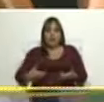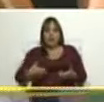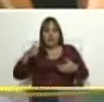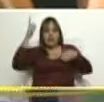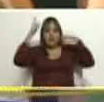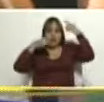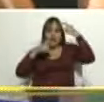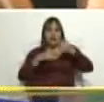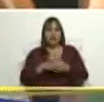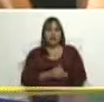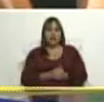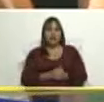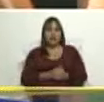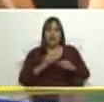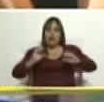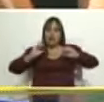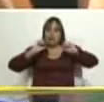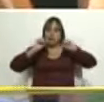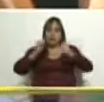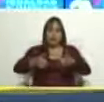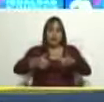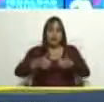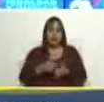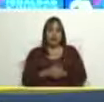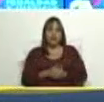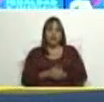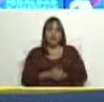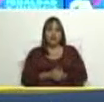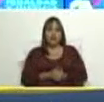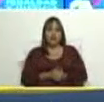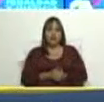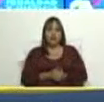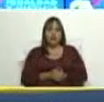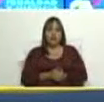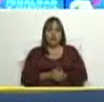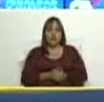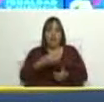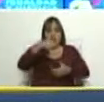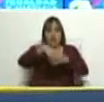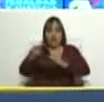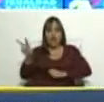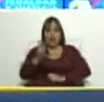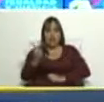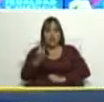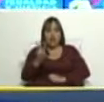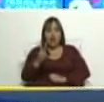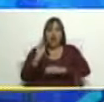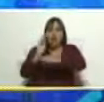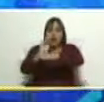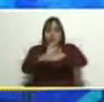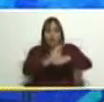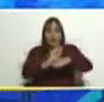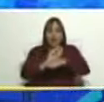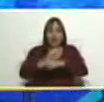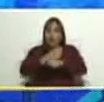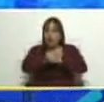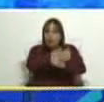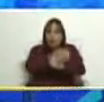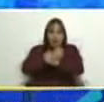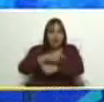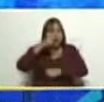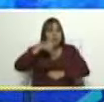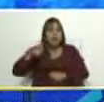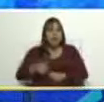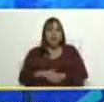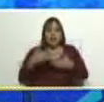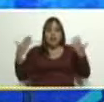nace en el firmamento de Venezuela para proteger amorosamente al pueblo